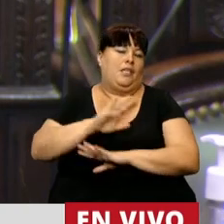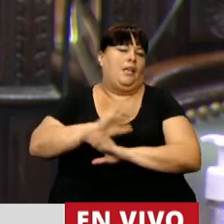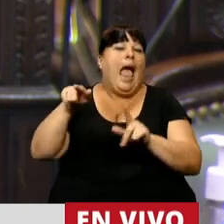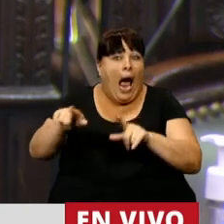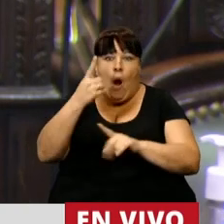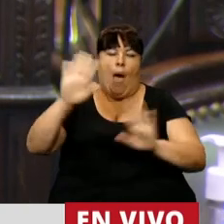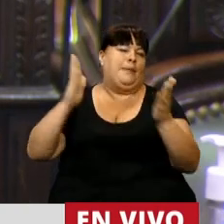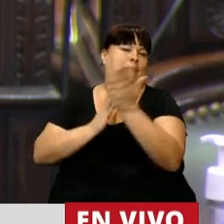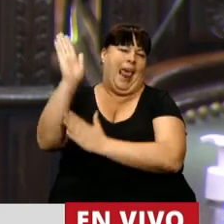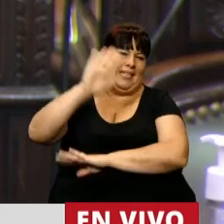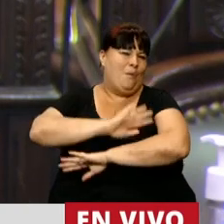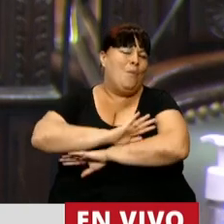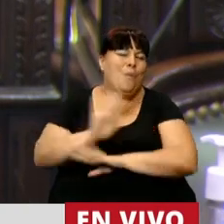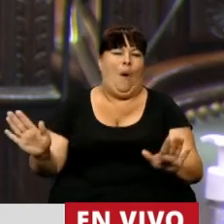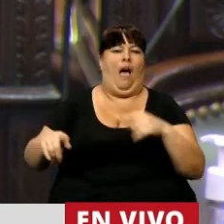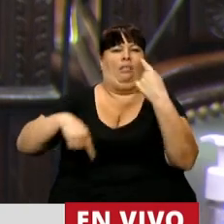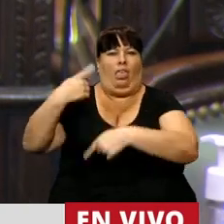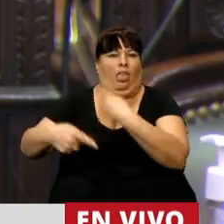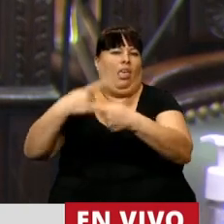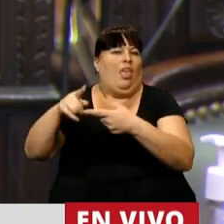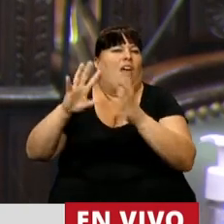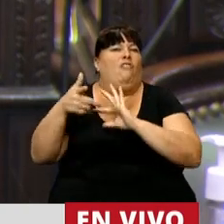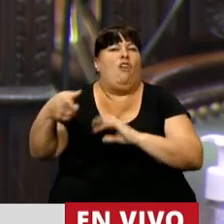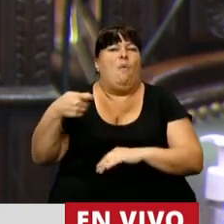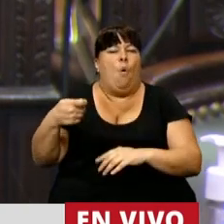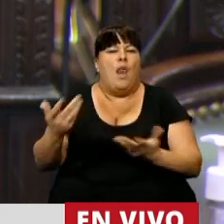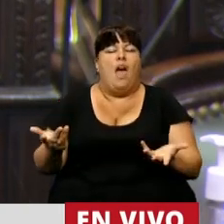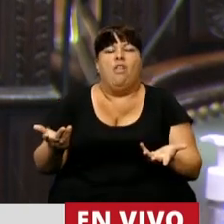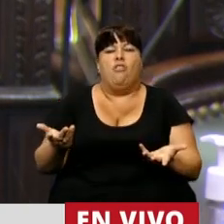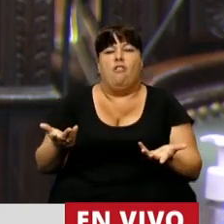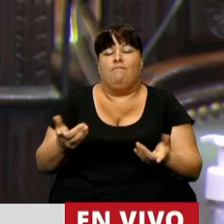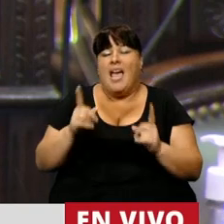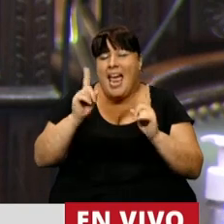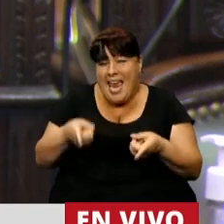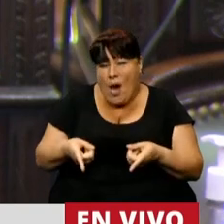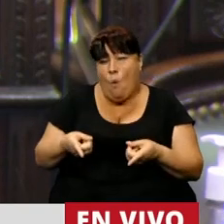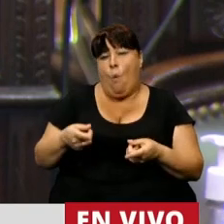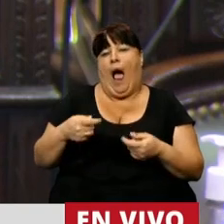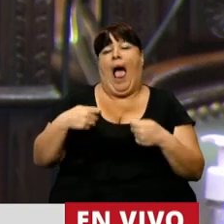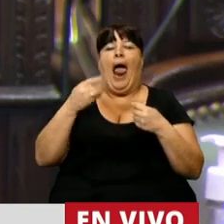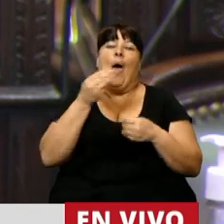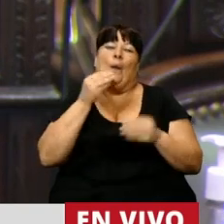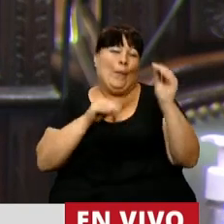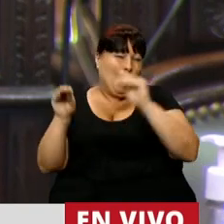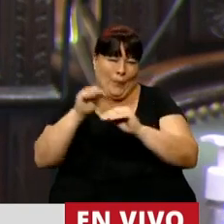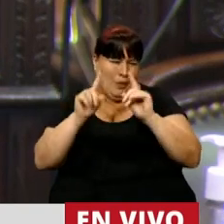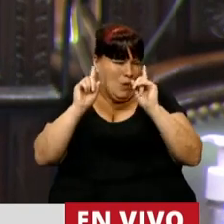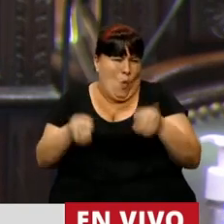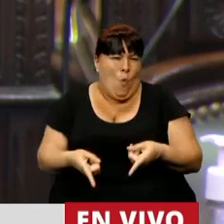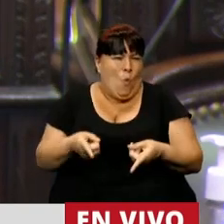para todas, para ponerle fin definitivamente a un sistema que por más que le llenemos de maquillaje,